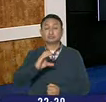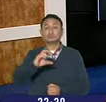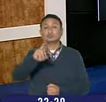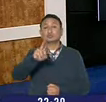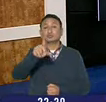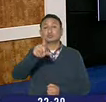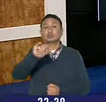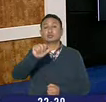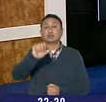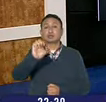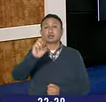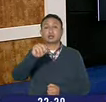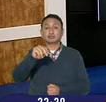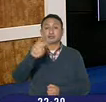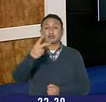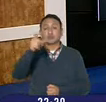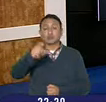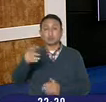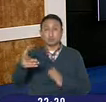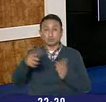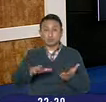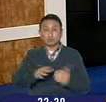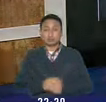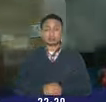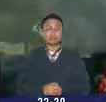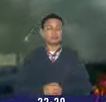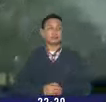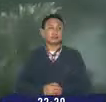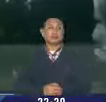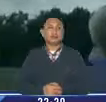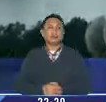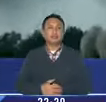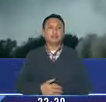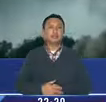que deja a 2 muertos y varios heridos.